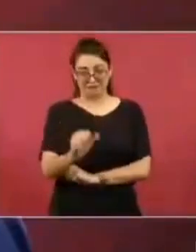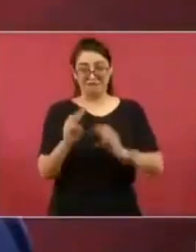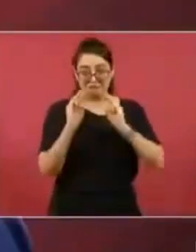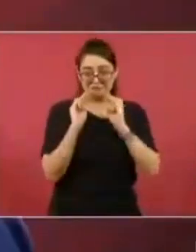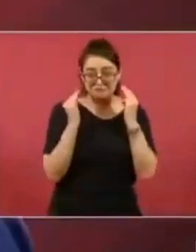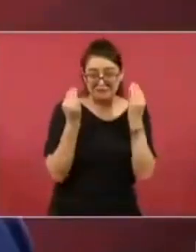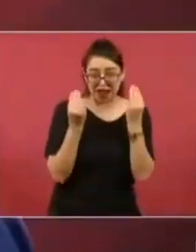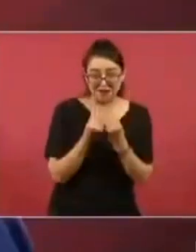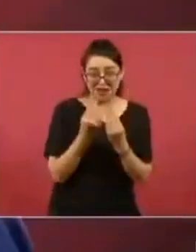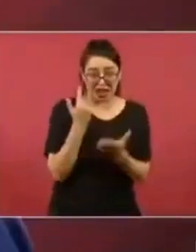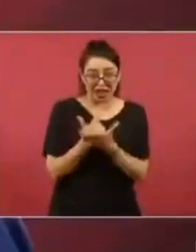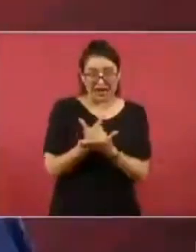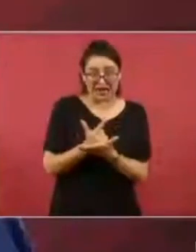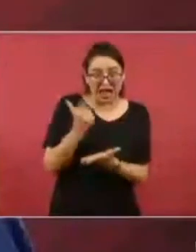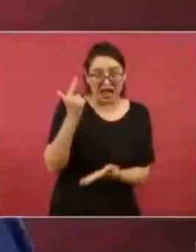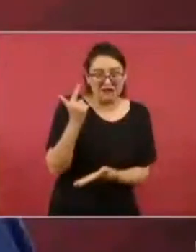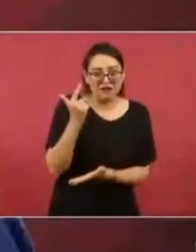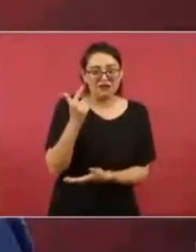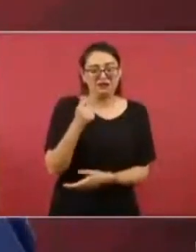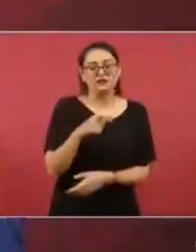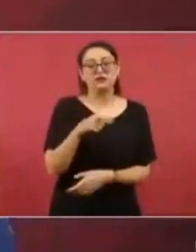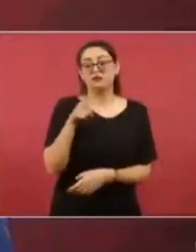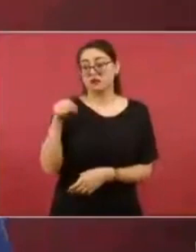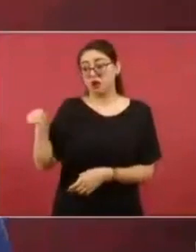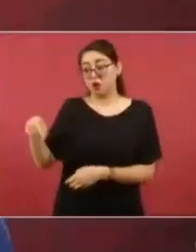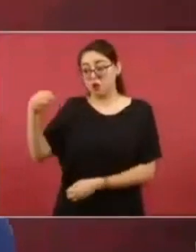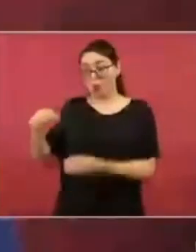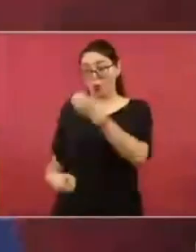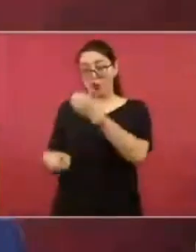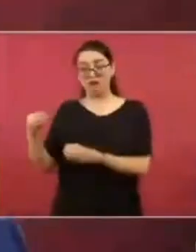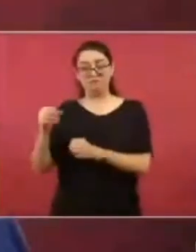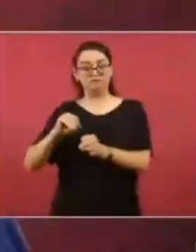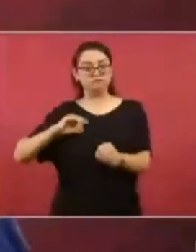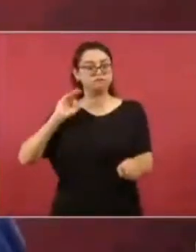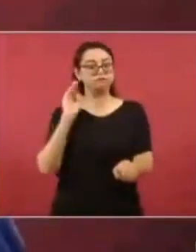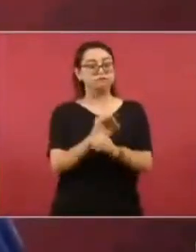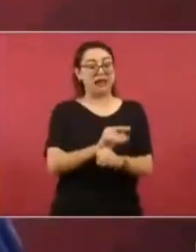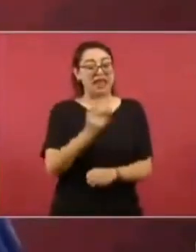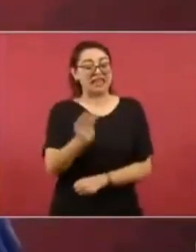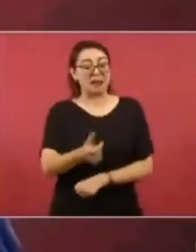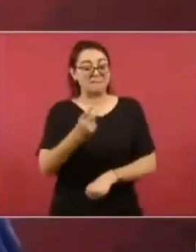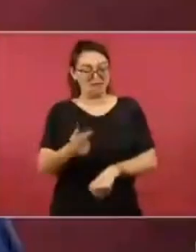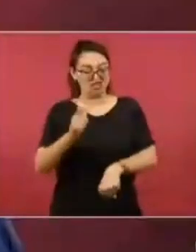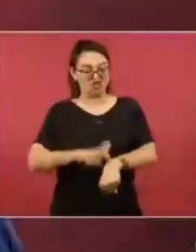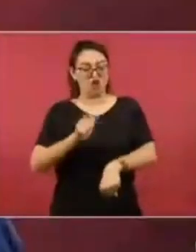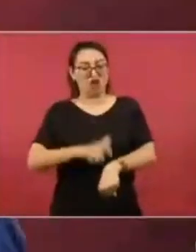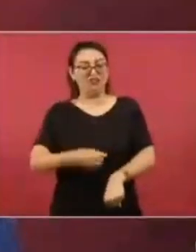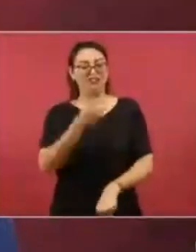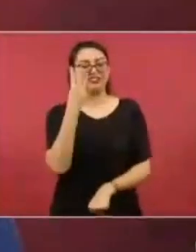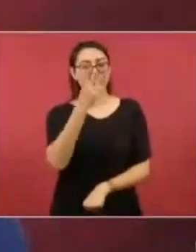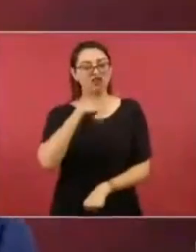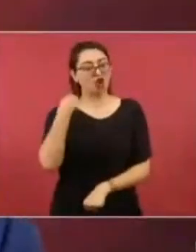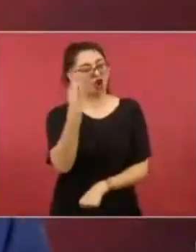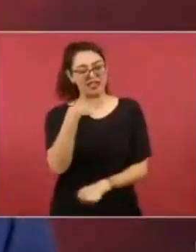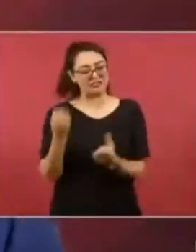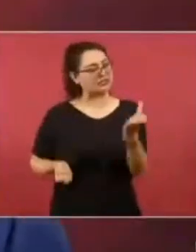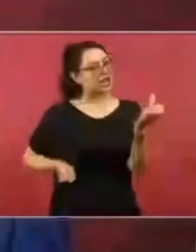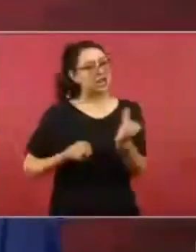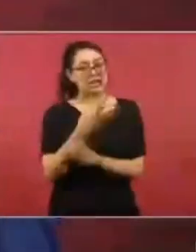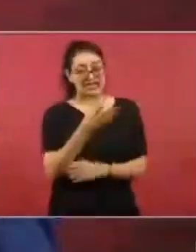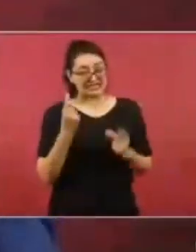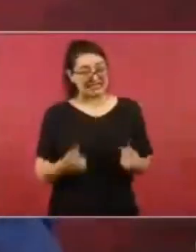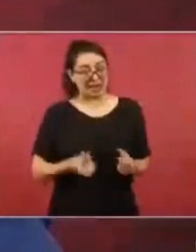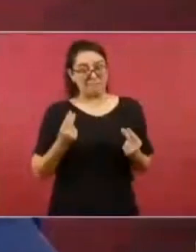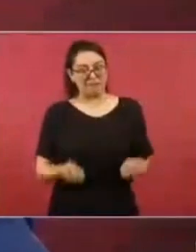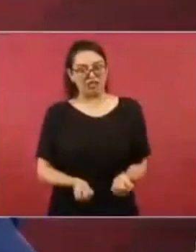llegaron a una estación de gasolina y ahí Fueron abordados por integrantes de la delincuencia organizada son migrantes